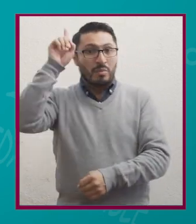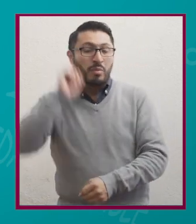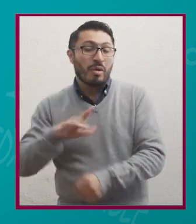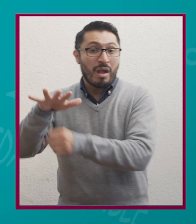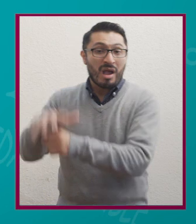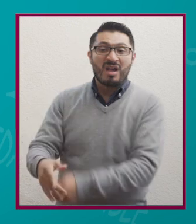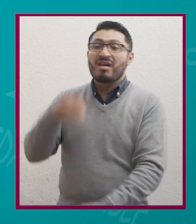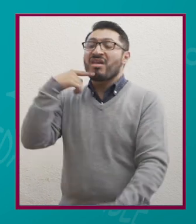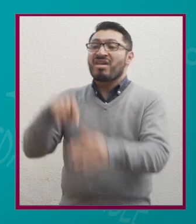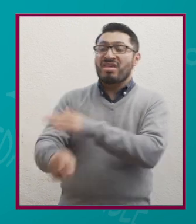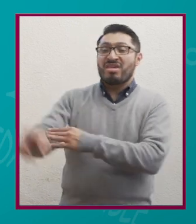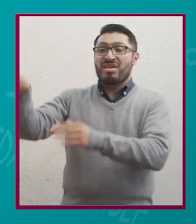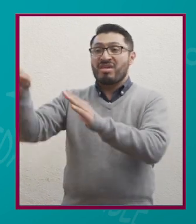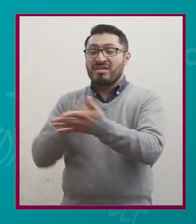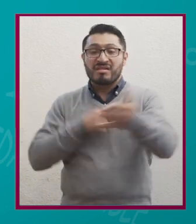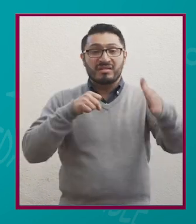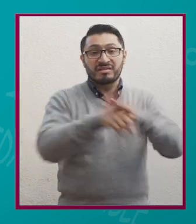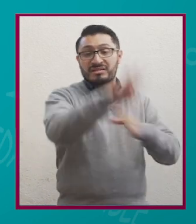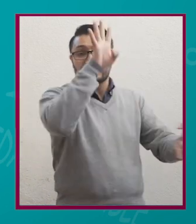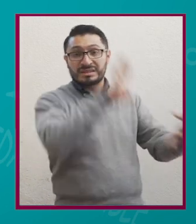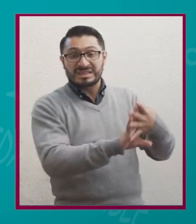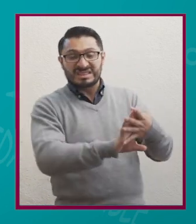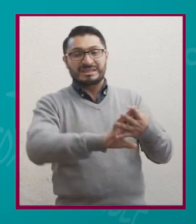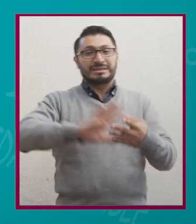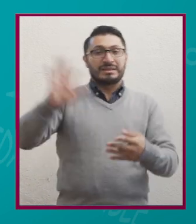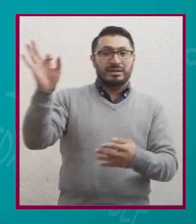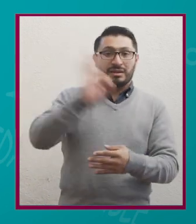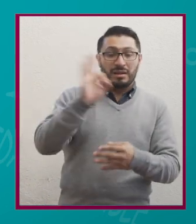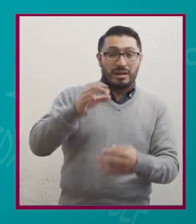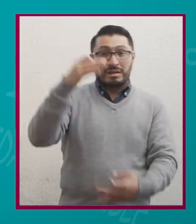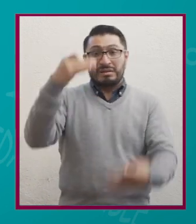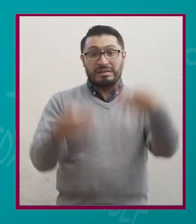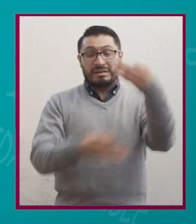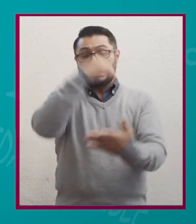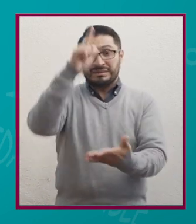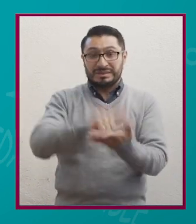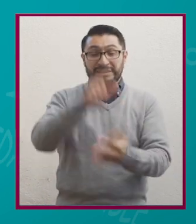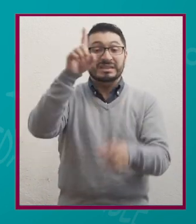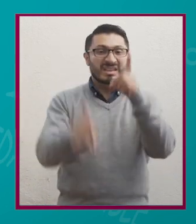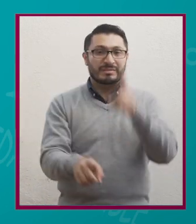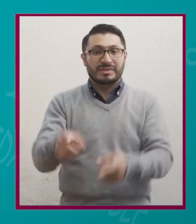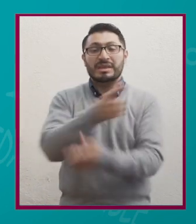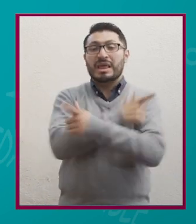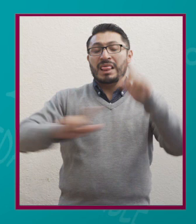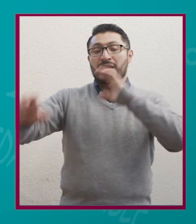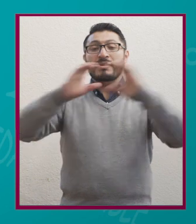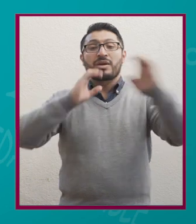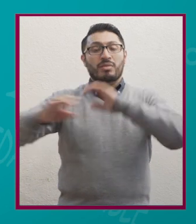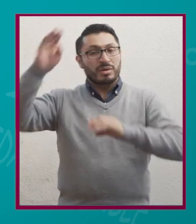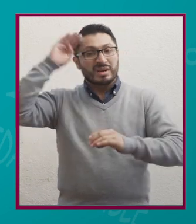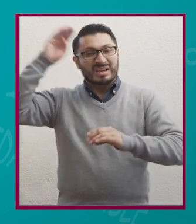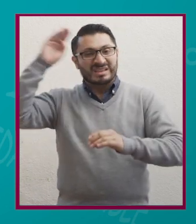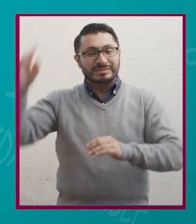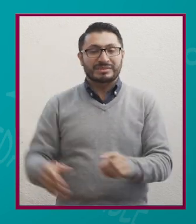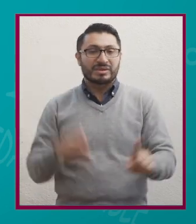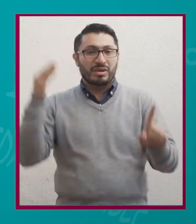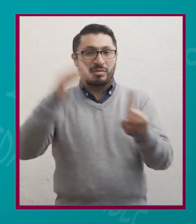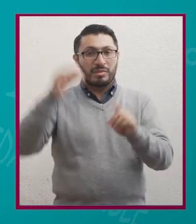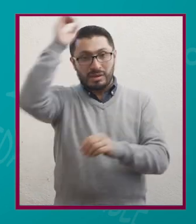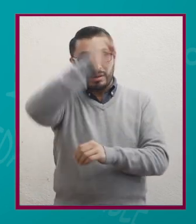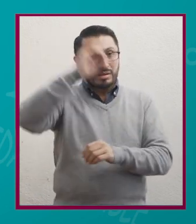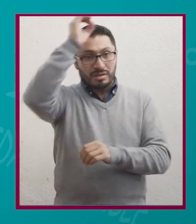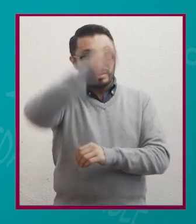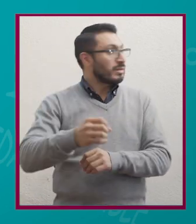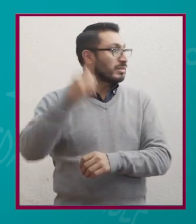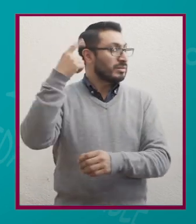ser acusada, detenida y encarcelada en los casos determinados por la ley. La libre comunicación de los pensamientos y de las opiniones